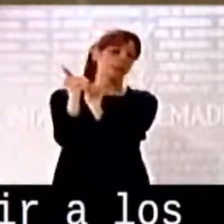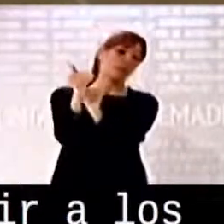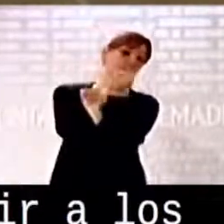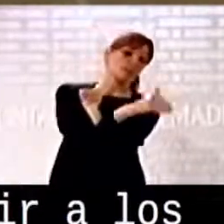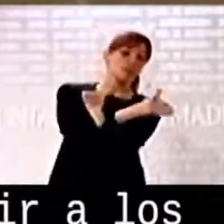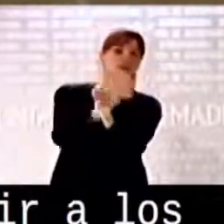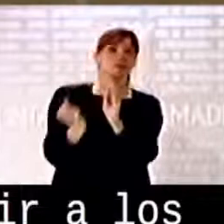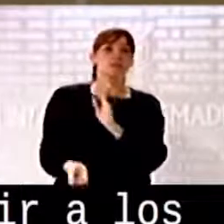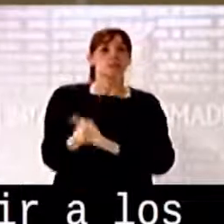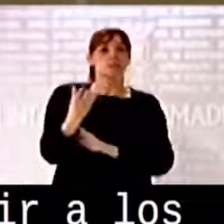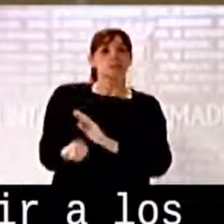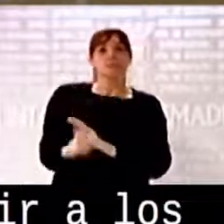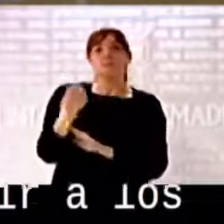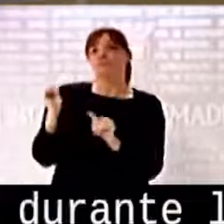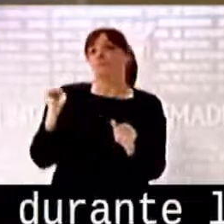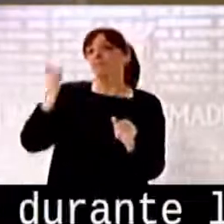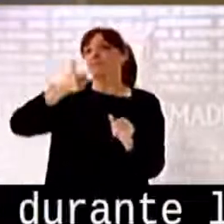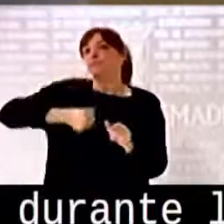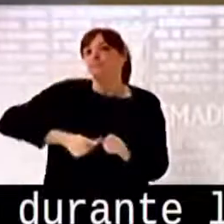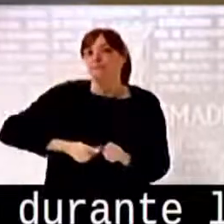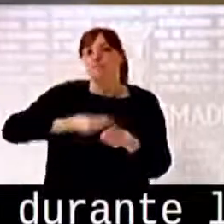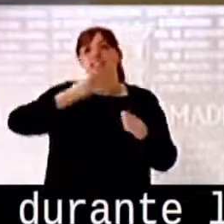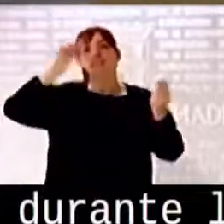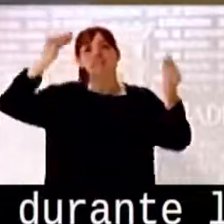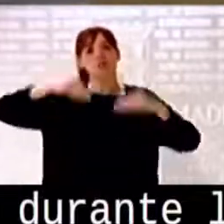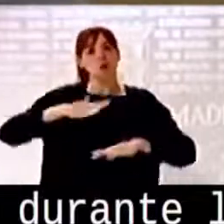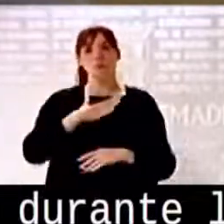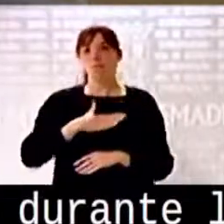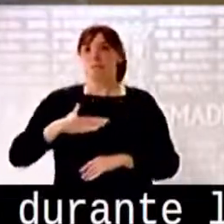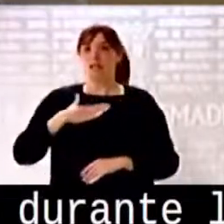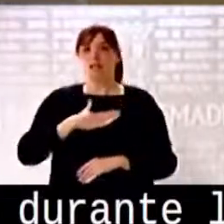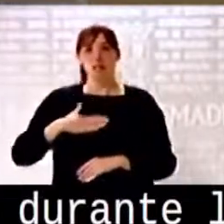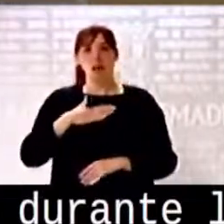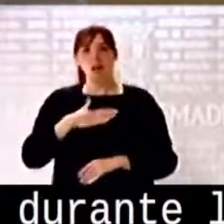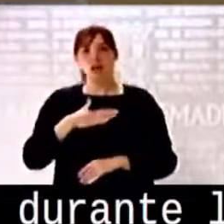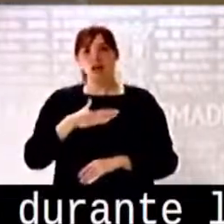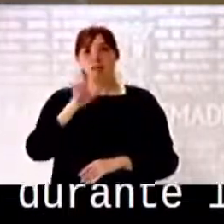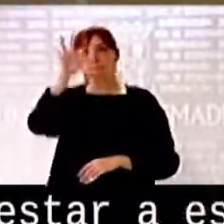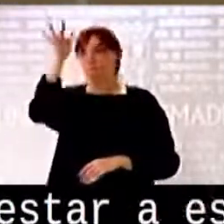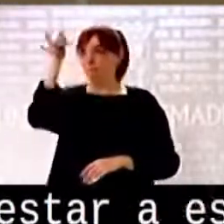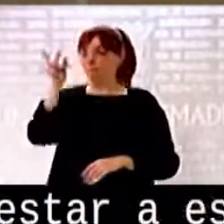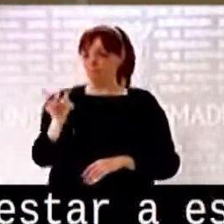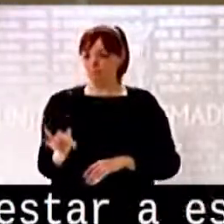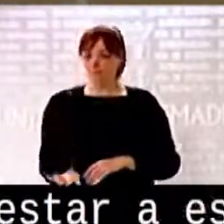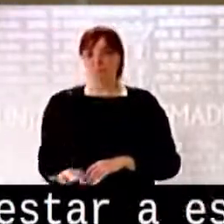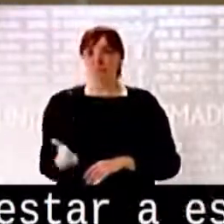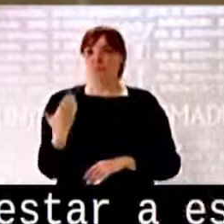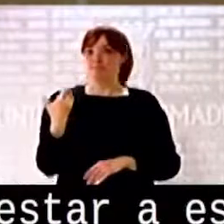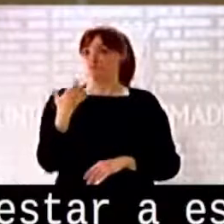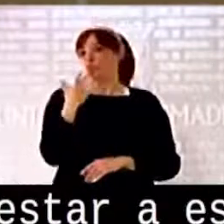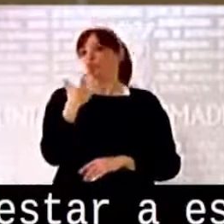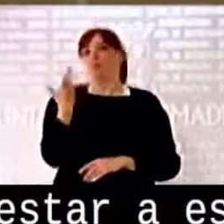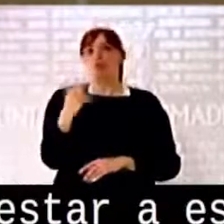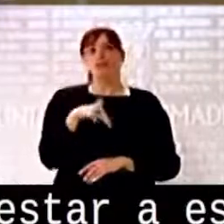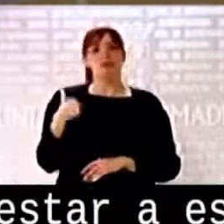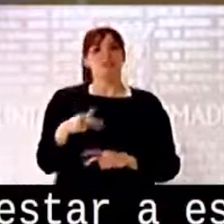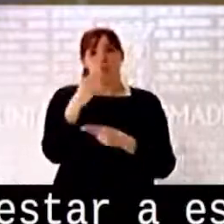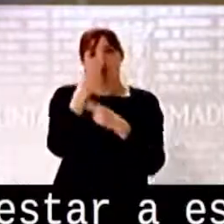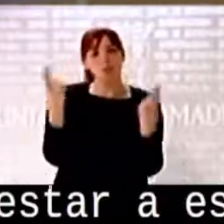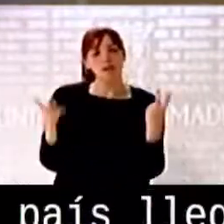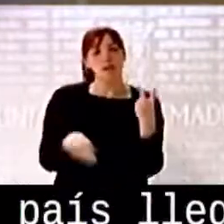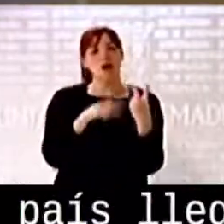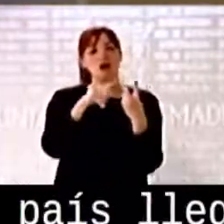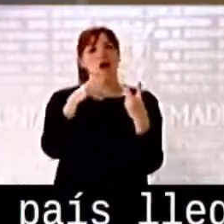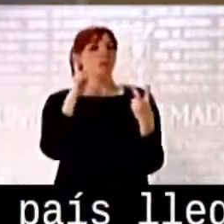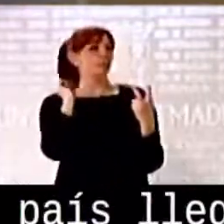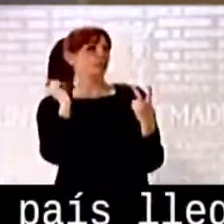ido construyendo durante la democracia en nuestro estado del bienestar. A este país llegó la sanidad pública, a este país llegaron